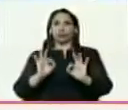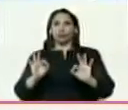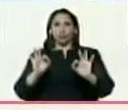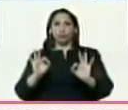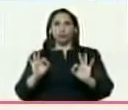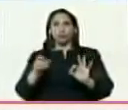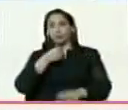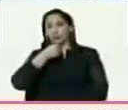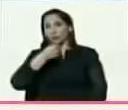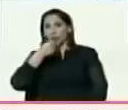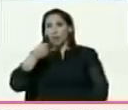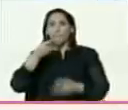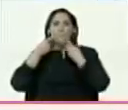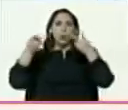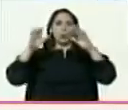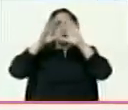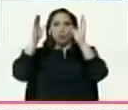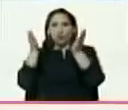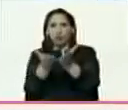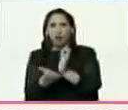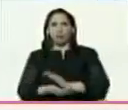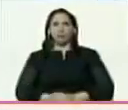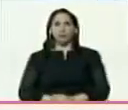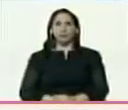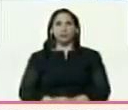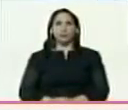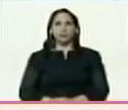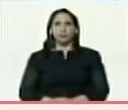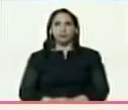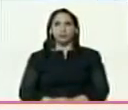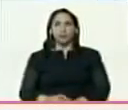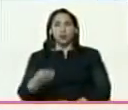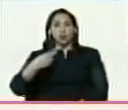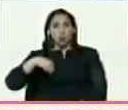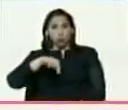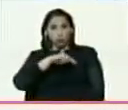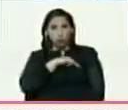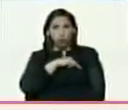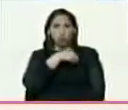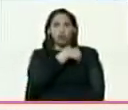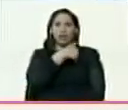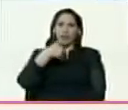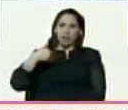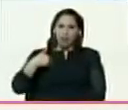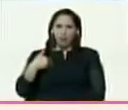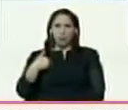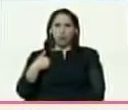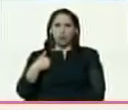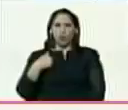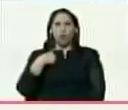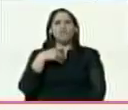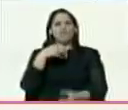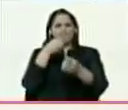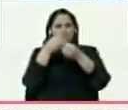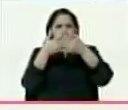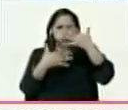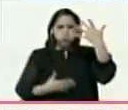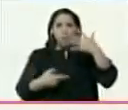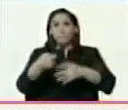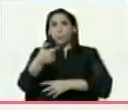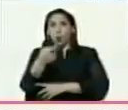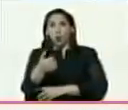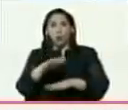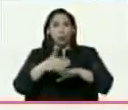opinión pública mundial nosotros queremos reseñar un poco porque la gente tiene que